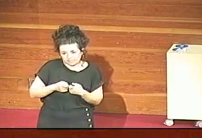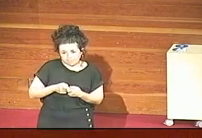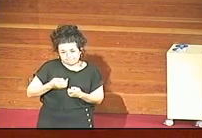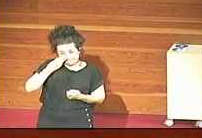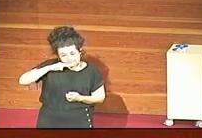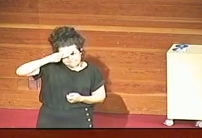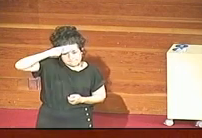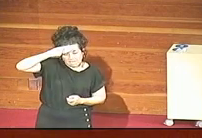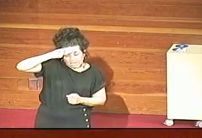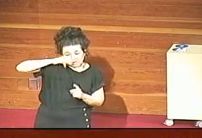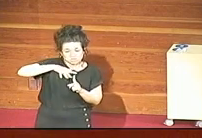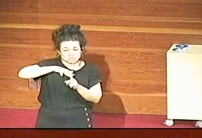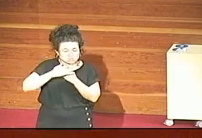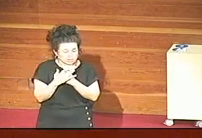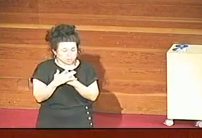situación dramática